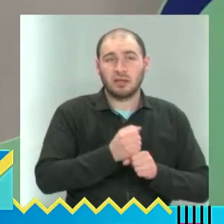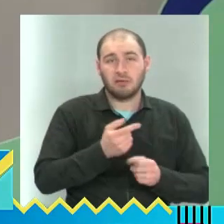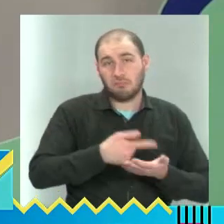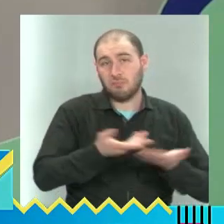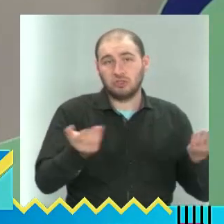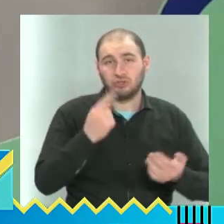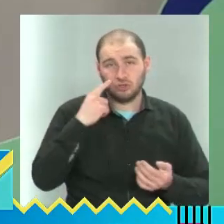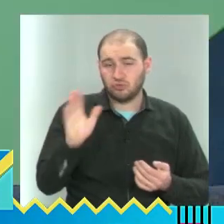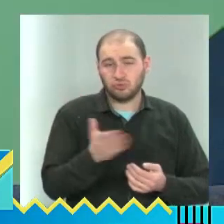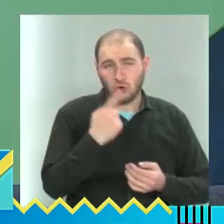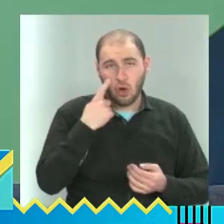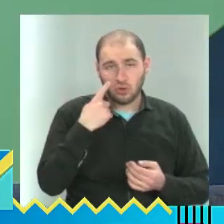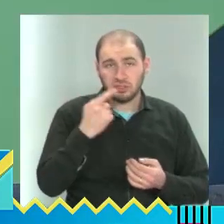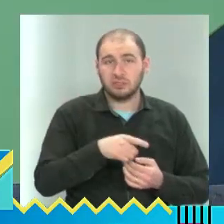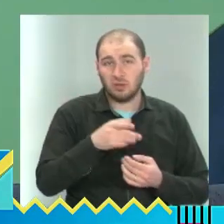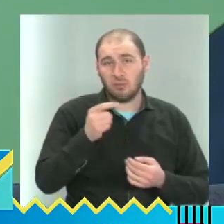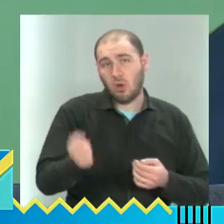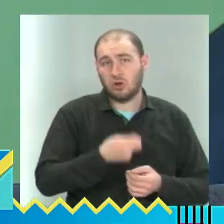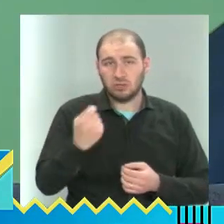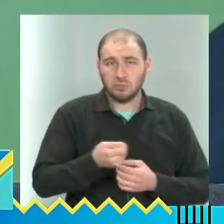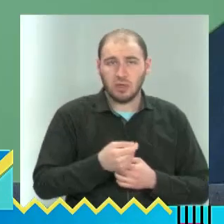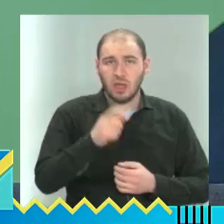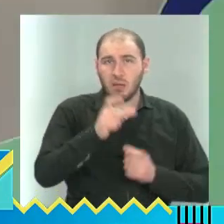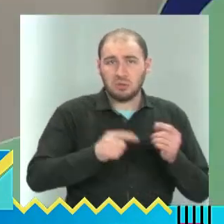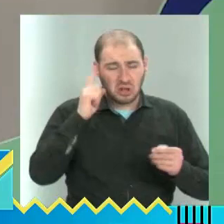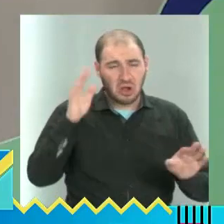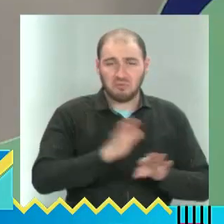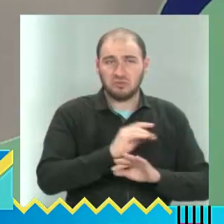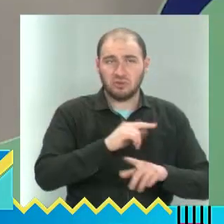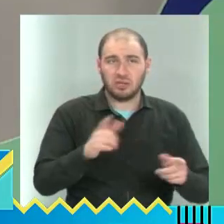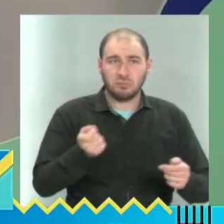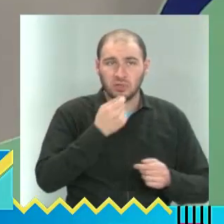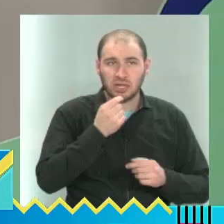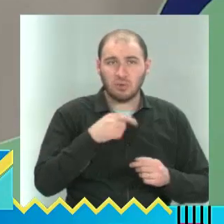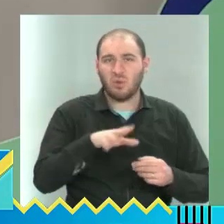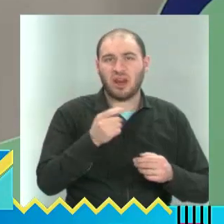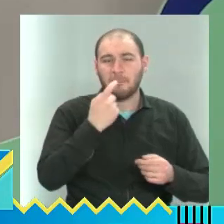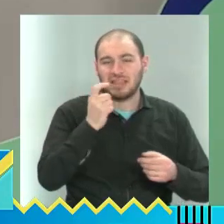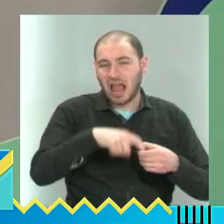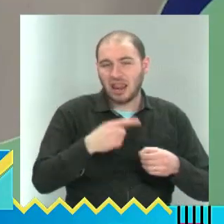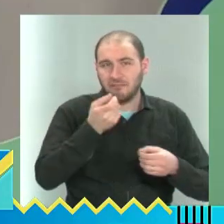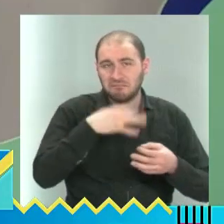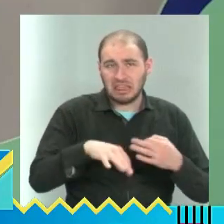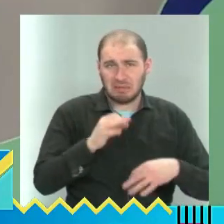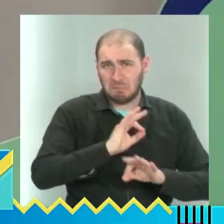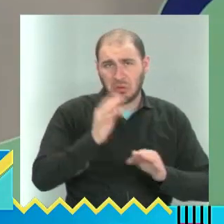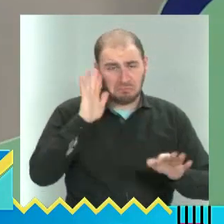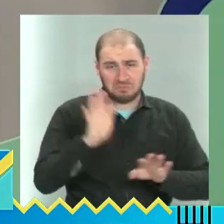de toda la sociedad como efectivamente lo que era, un prostíbulo. Nadie se confundía, nadie pensaba que allí hay una ferretería o un hogar, nada por el